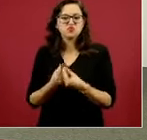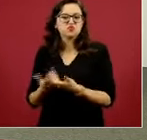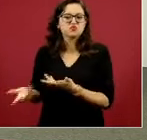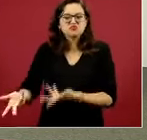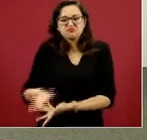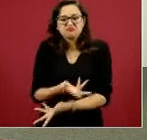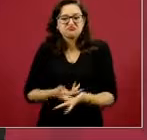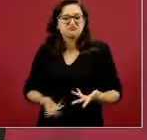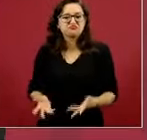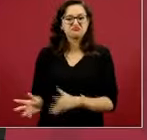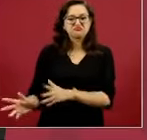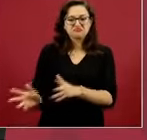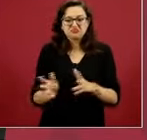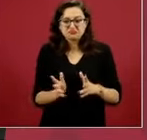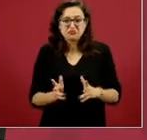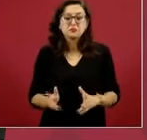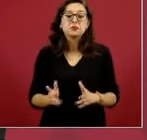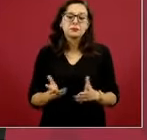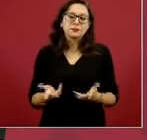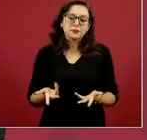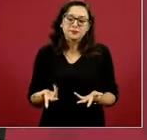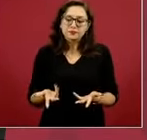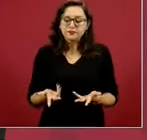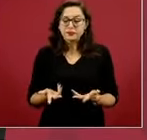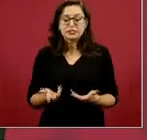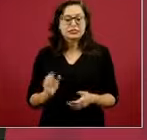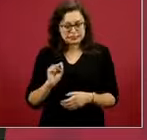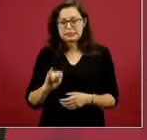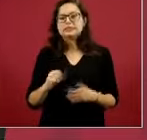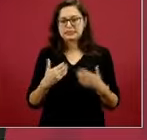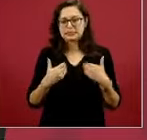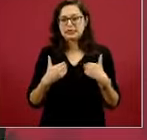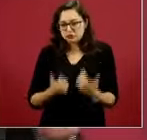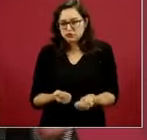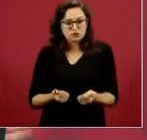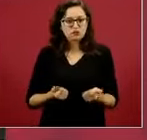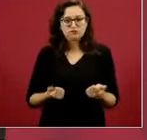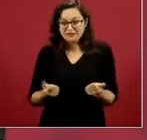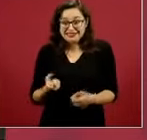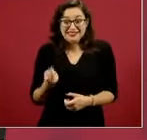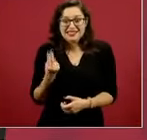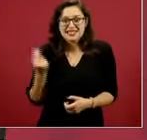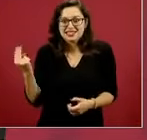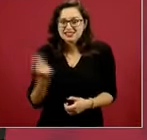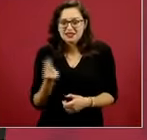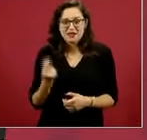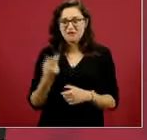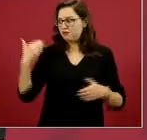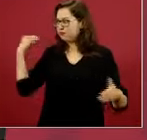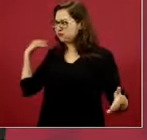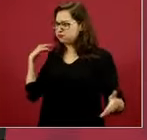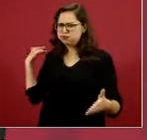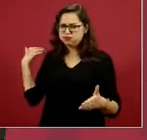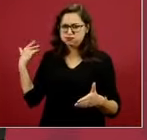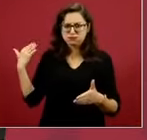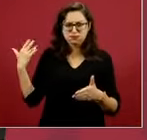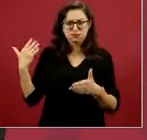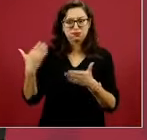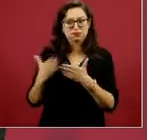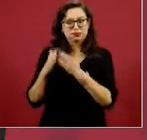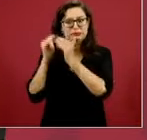amigos, amigas. Eso también se entiende esta necesidad de después de muchas semanas